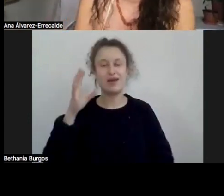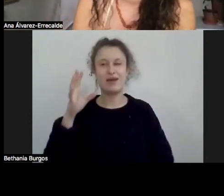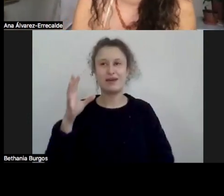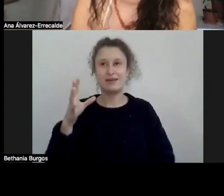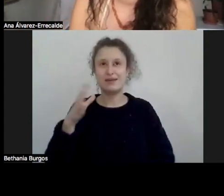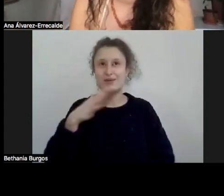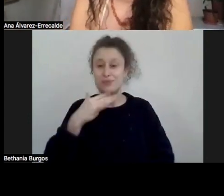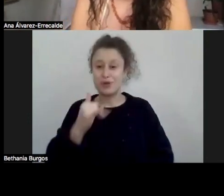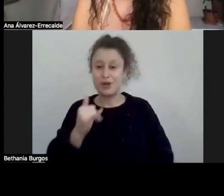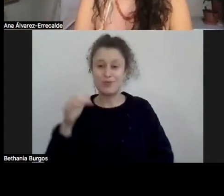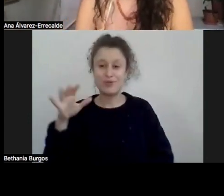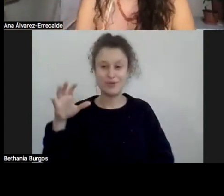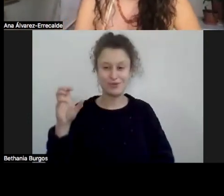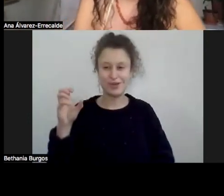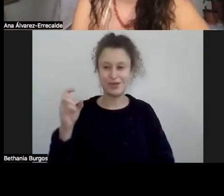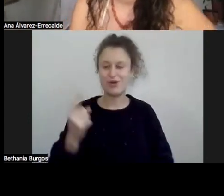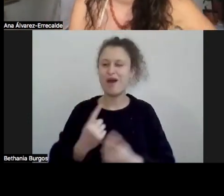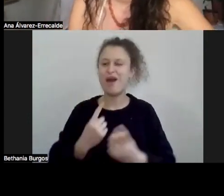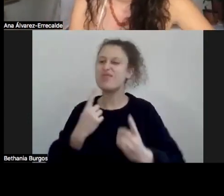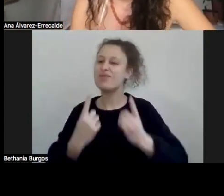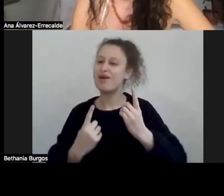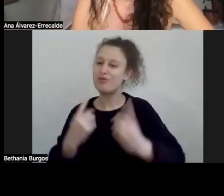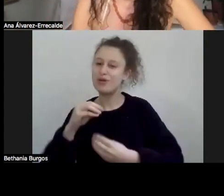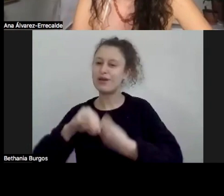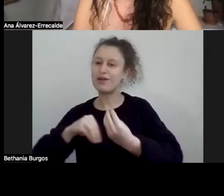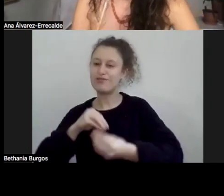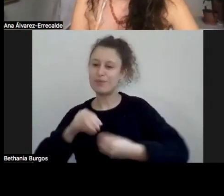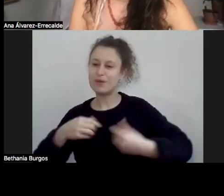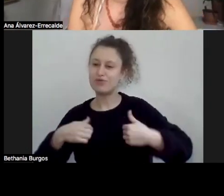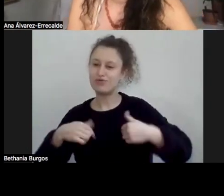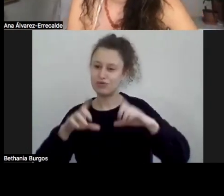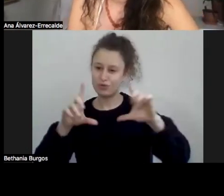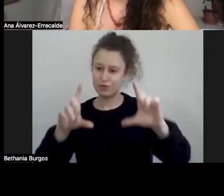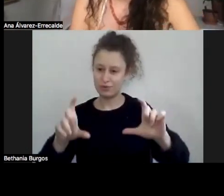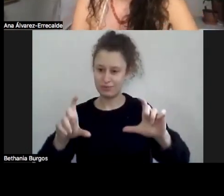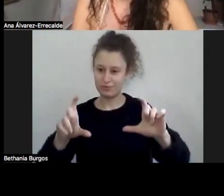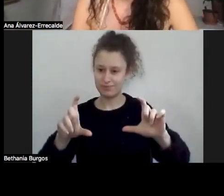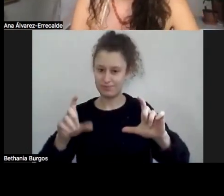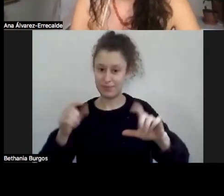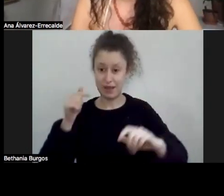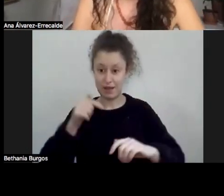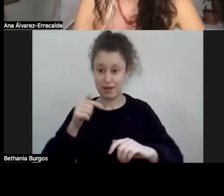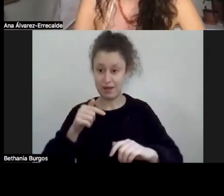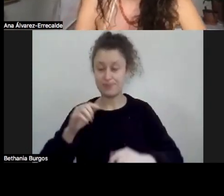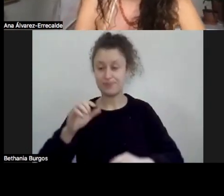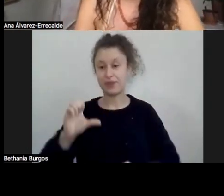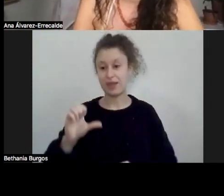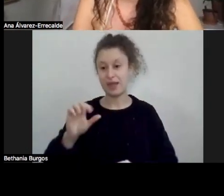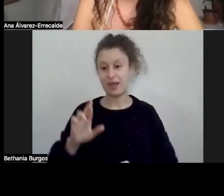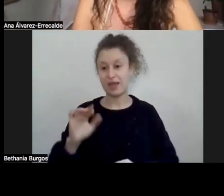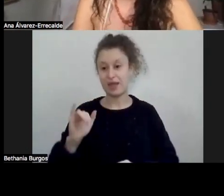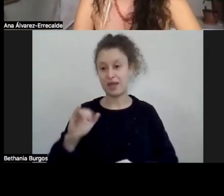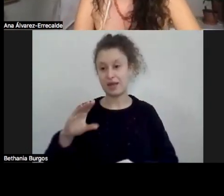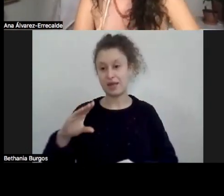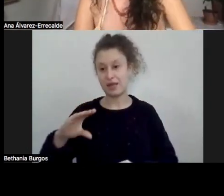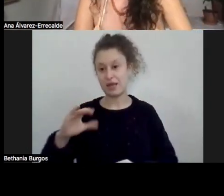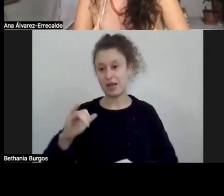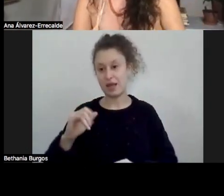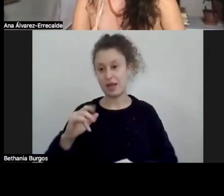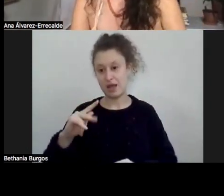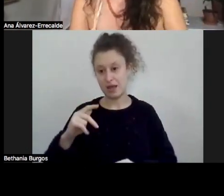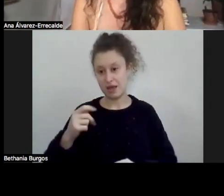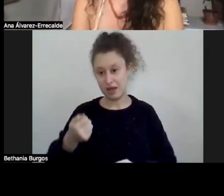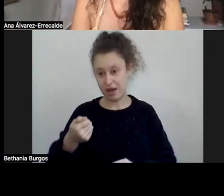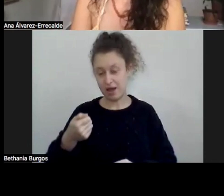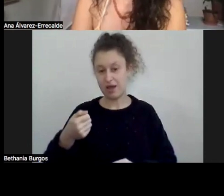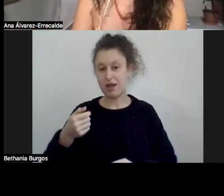Aquí, por ejemplo, están Erika y Ainara. Erika es una mamá que tiene una cuenta de Instagram que abrió para su